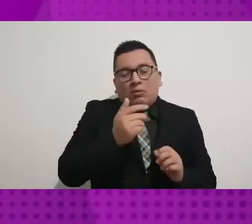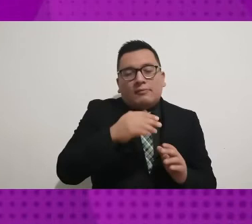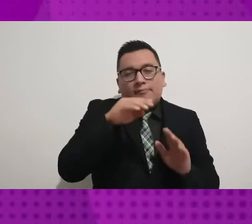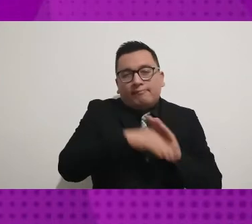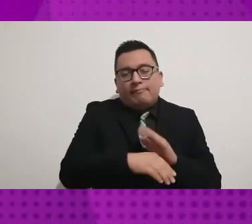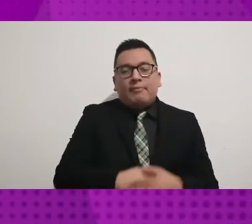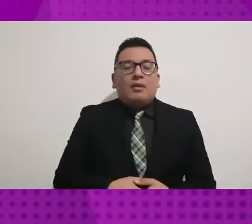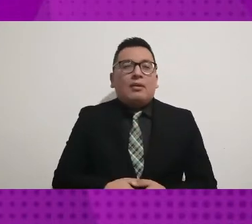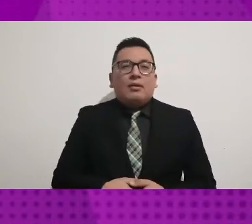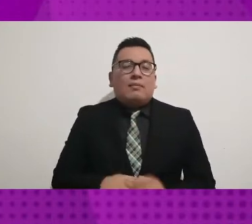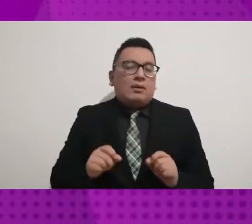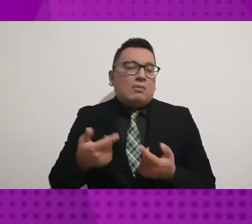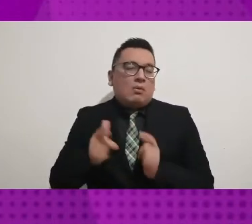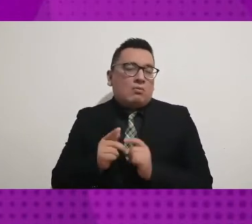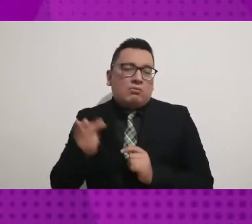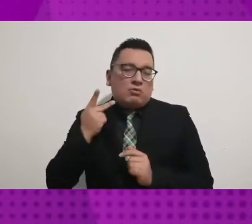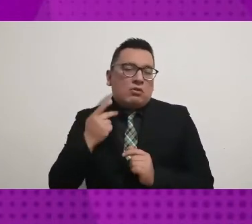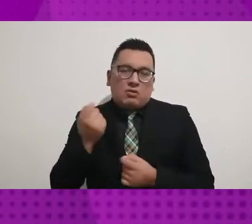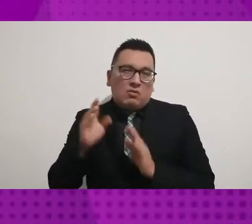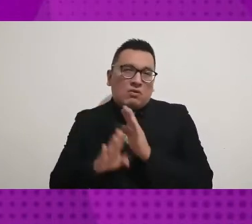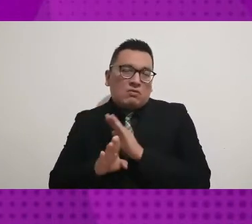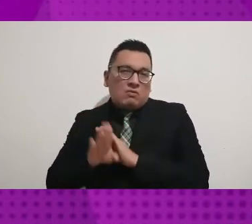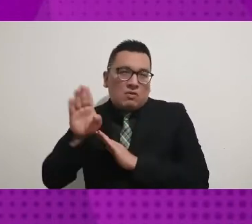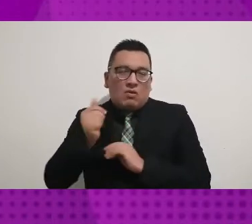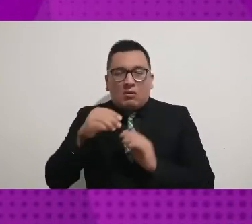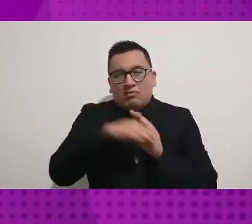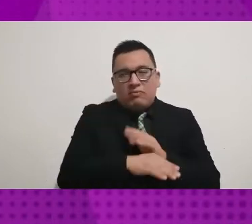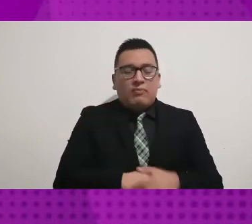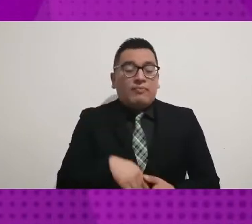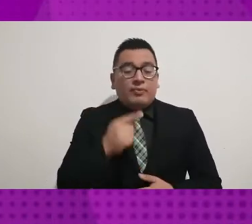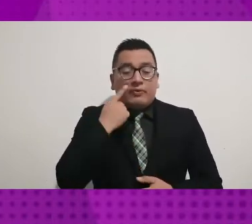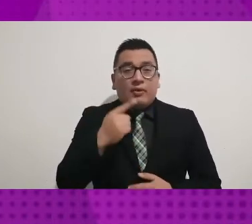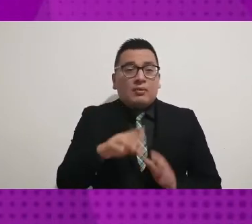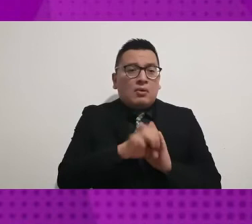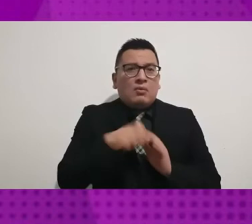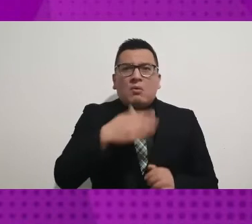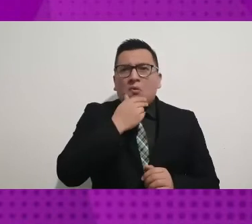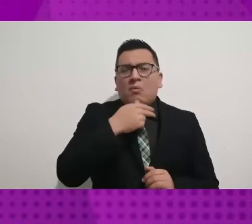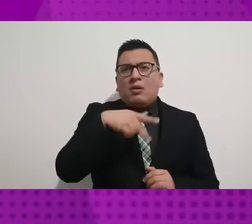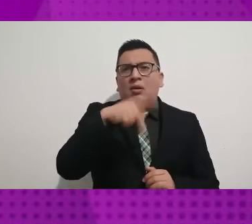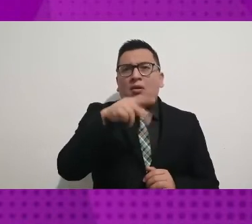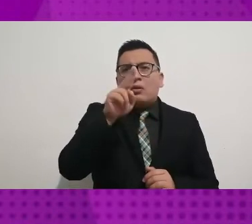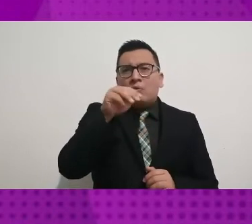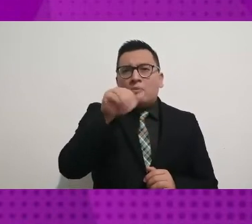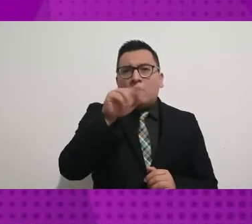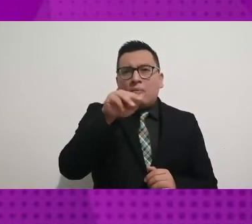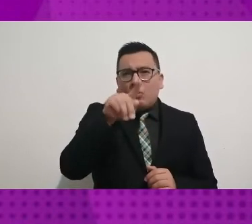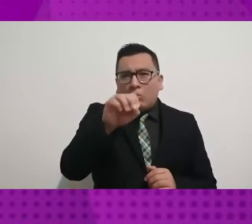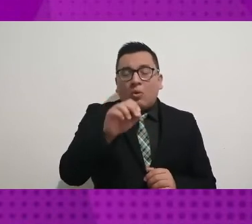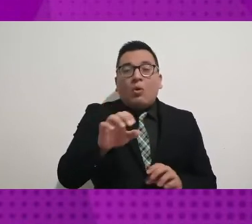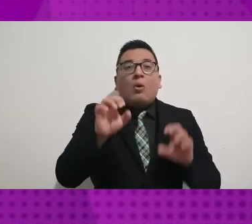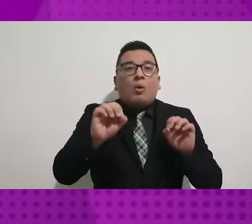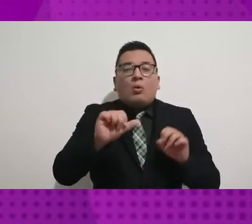que otras, como las candidaturas partidistas, pero me parece que los mejores ejemplos, pienso en Kumamoto